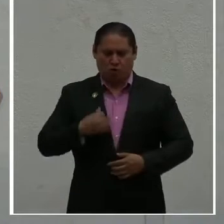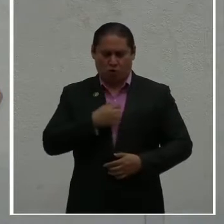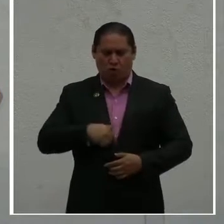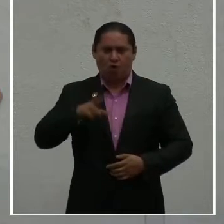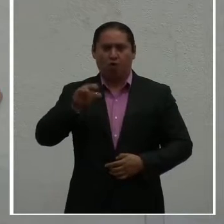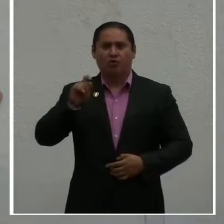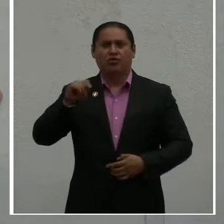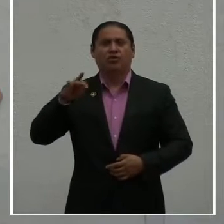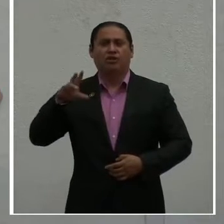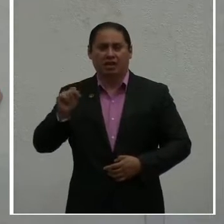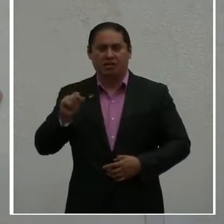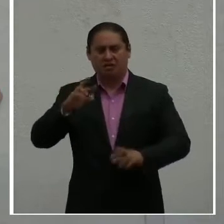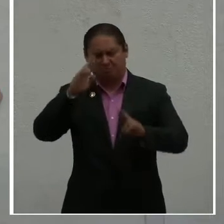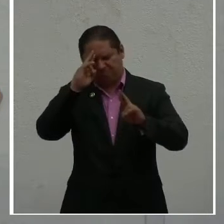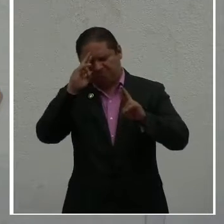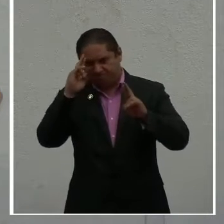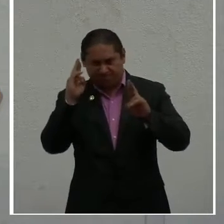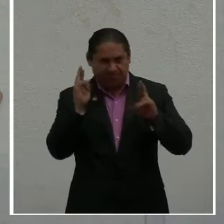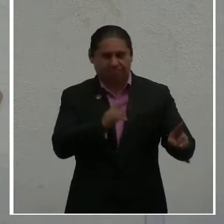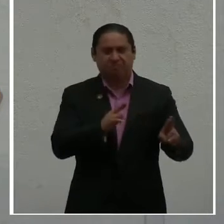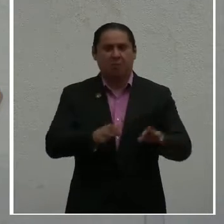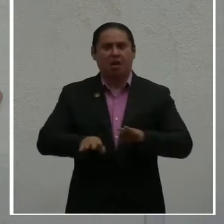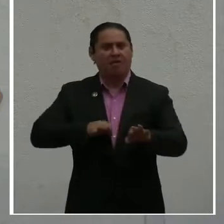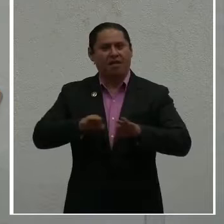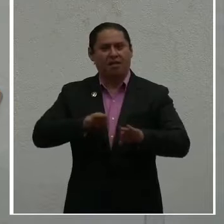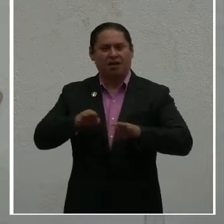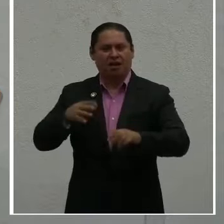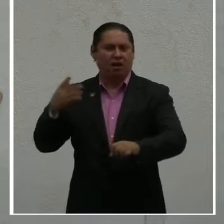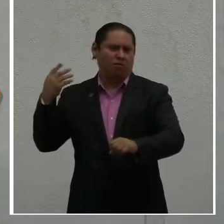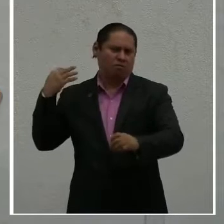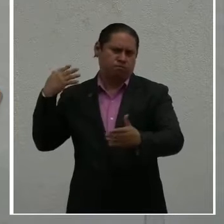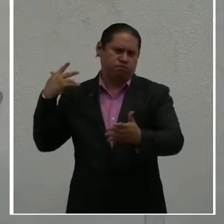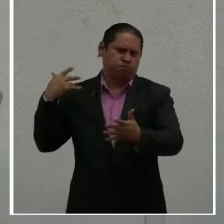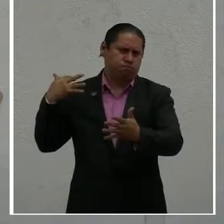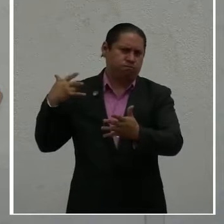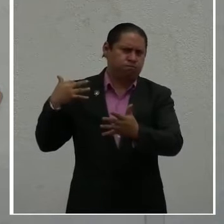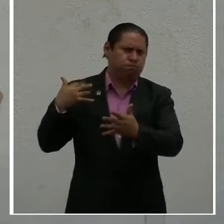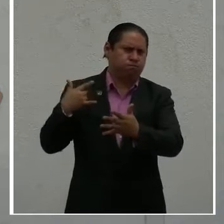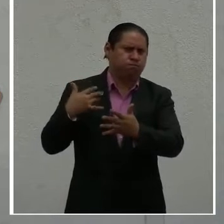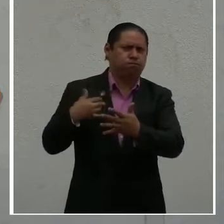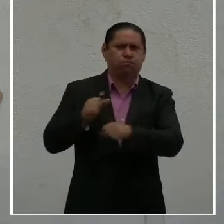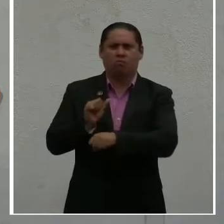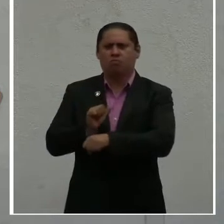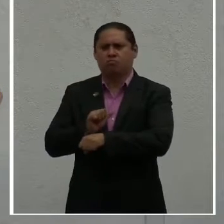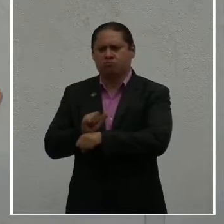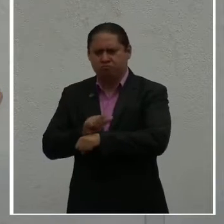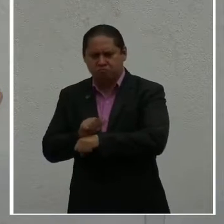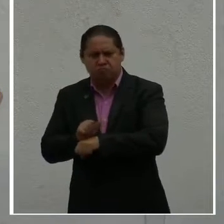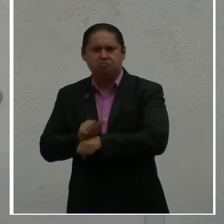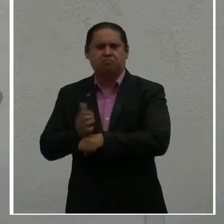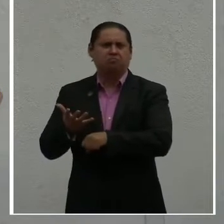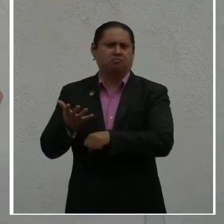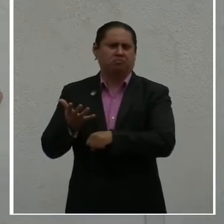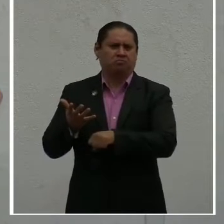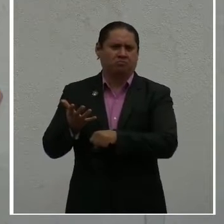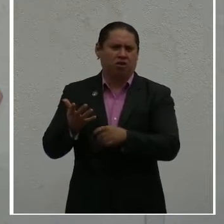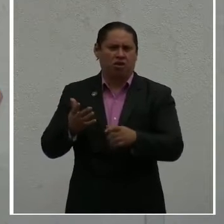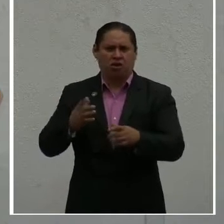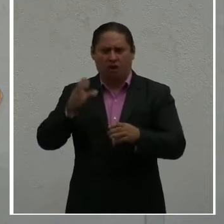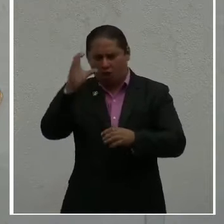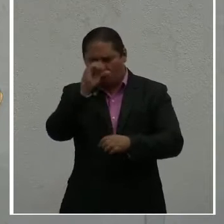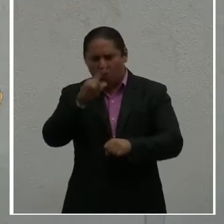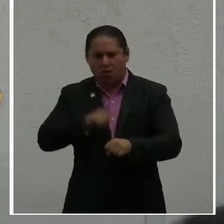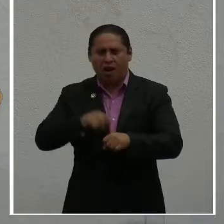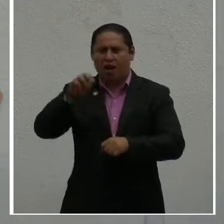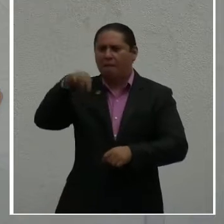como reconocimiento a su amplia trayectoria artística y la difusión de la cultura maya